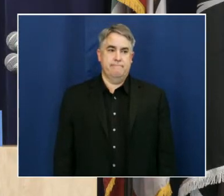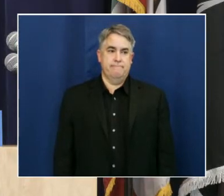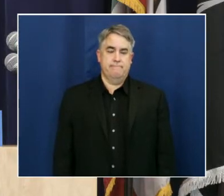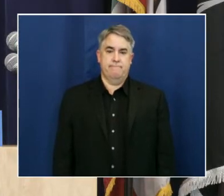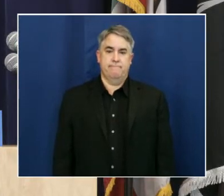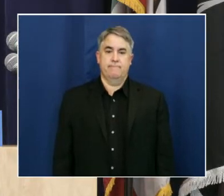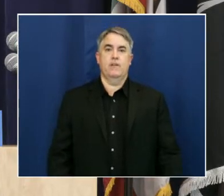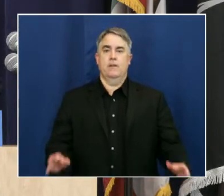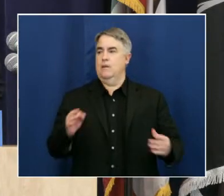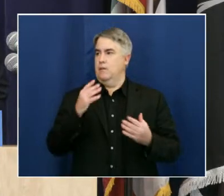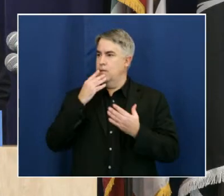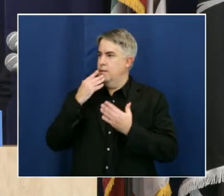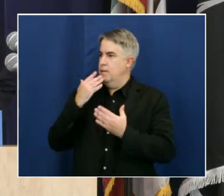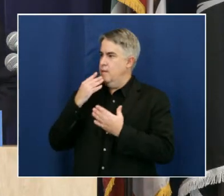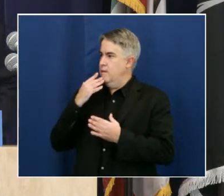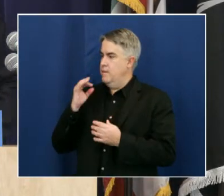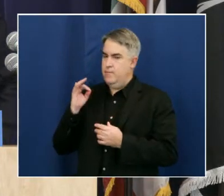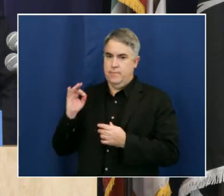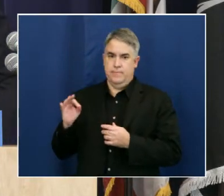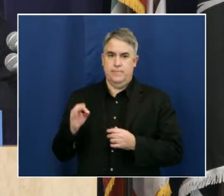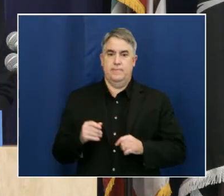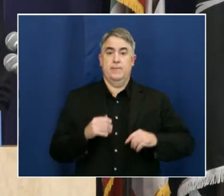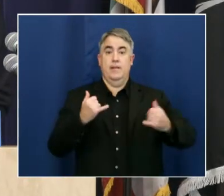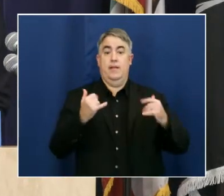Thank you, Supervisor Vargas. This time we'll go to our call-in questions.